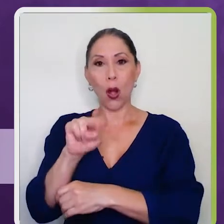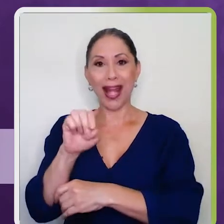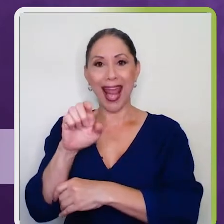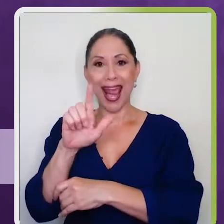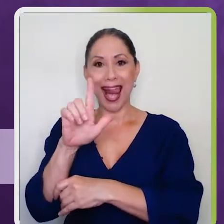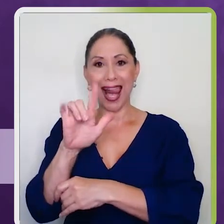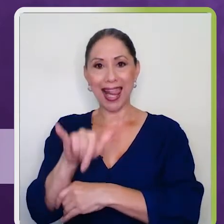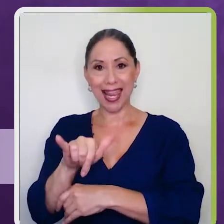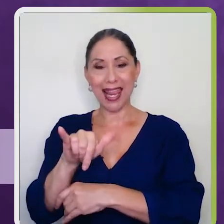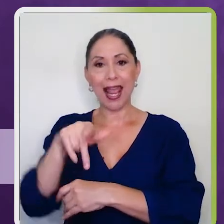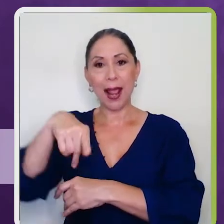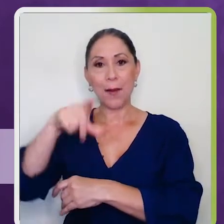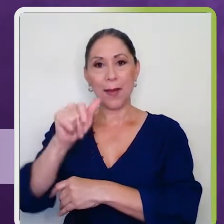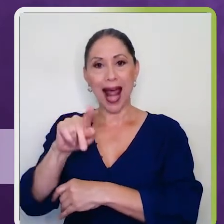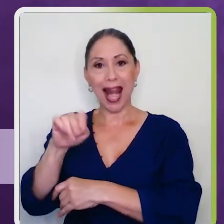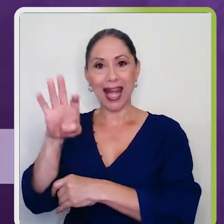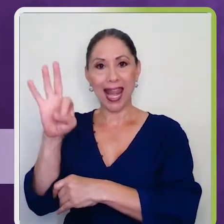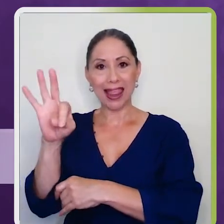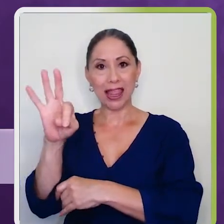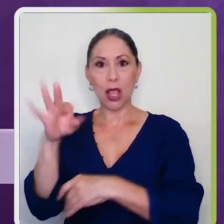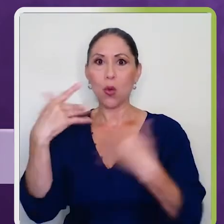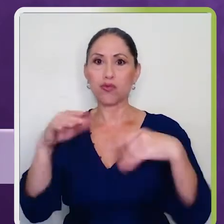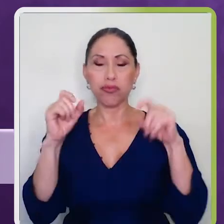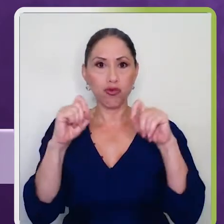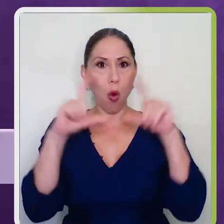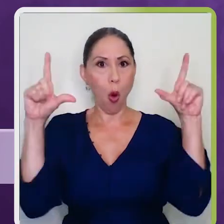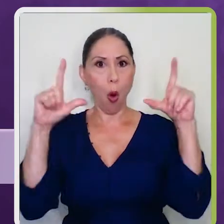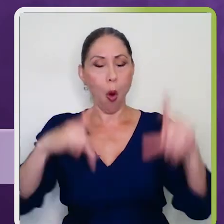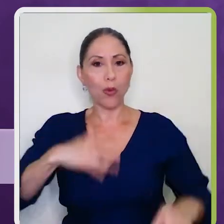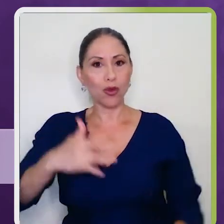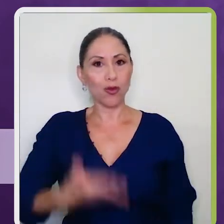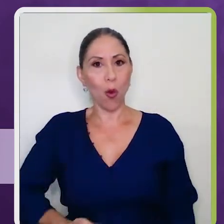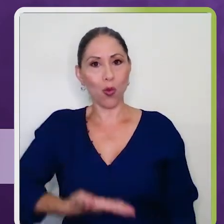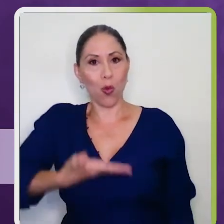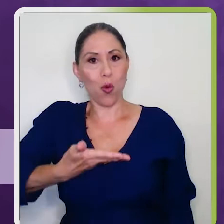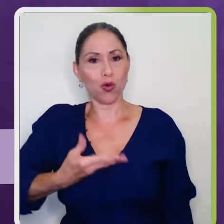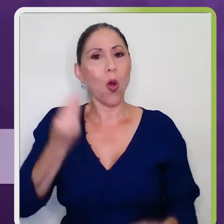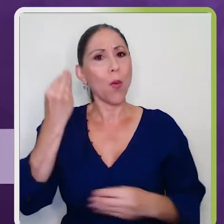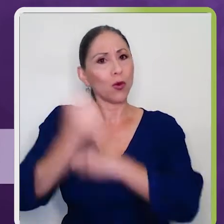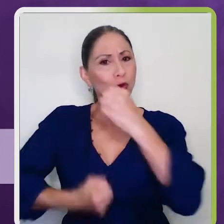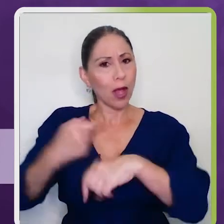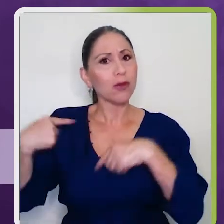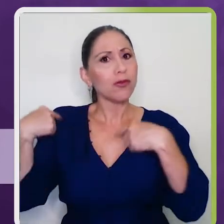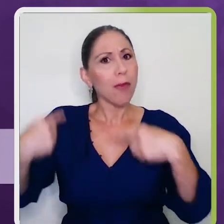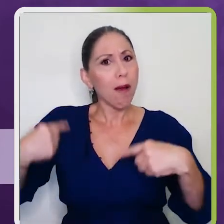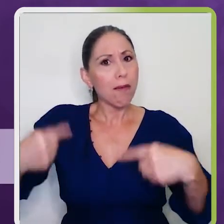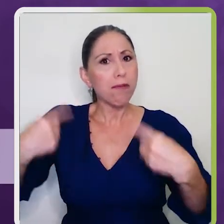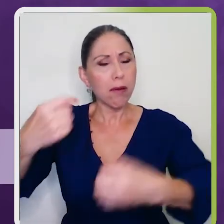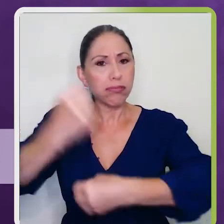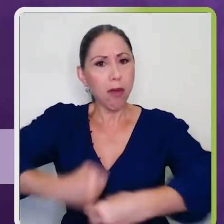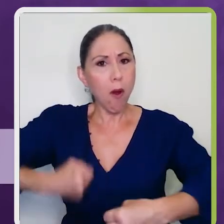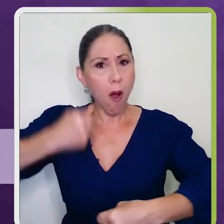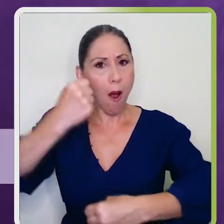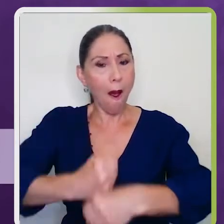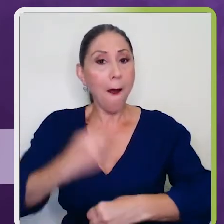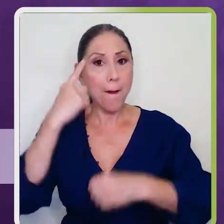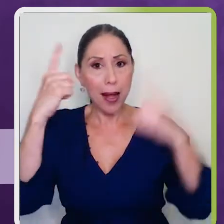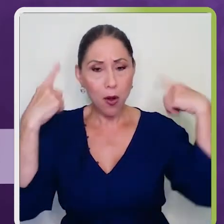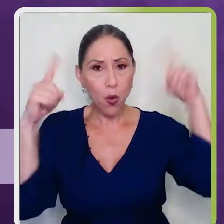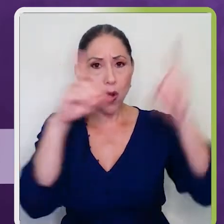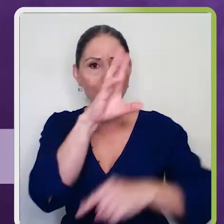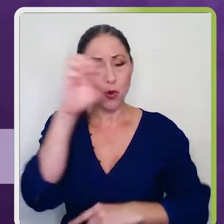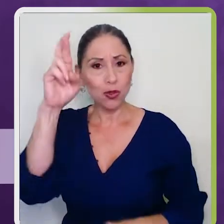fue una gran sorpresa y un gran orgullo, ¿verdad? Hemos venido trabajando desde hace varios años porque Costa